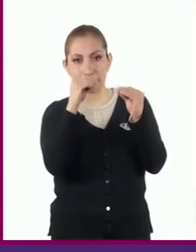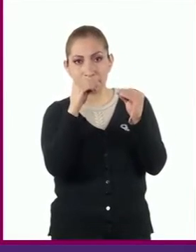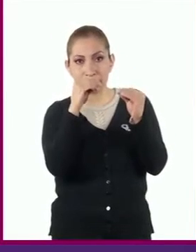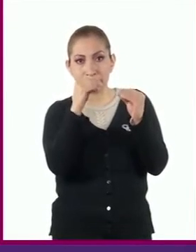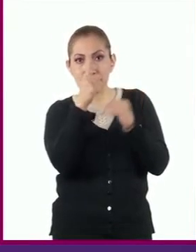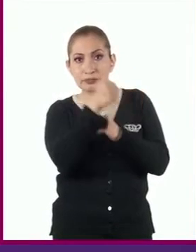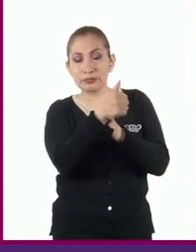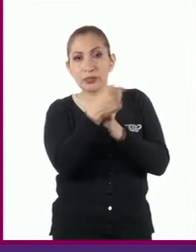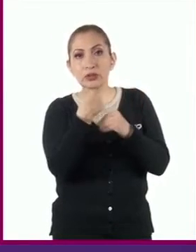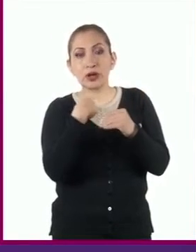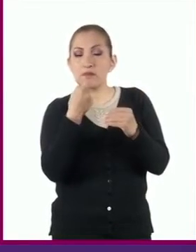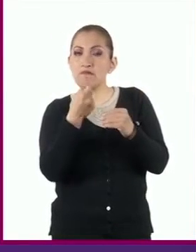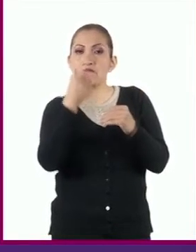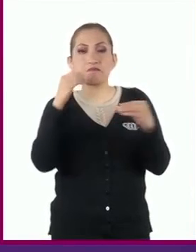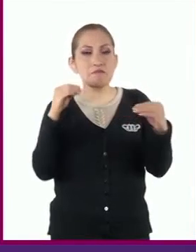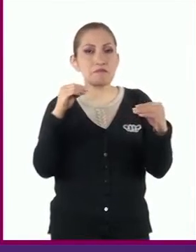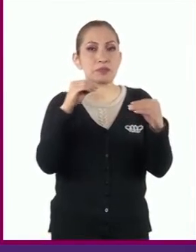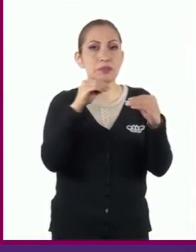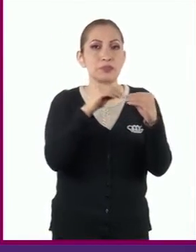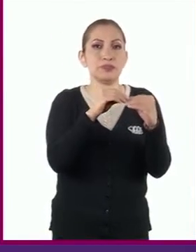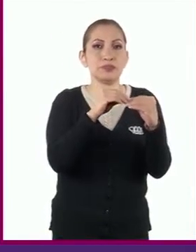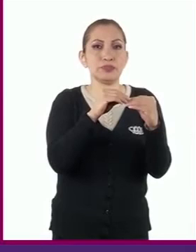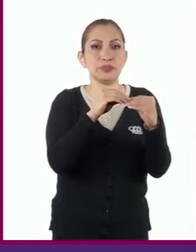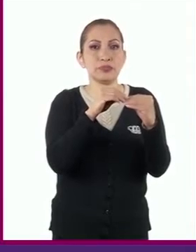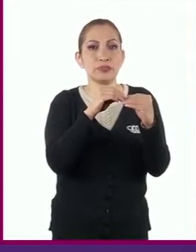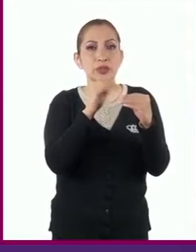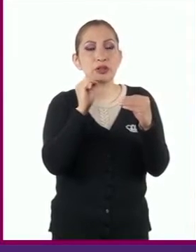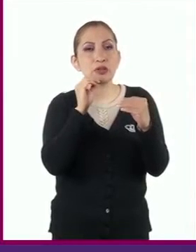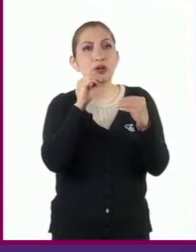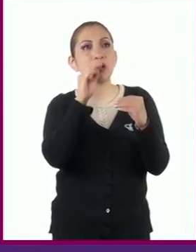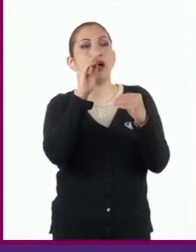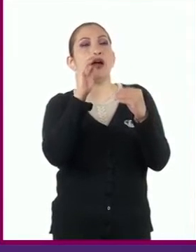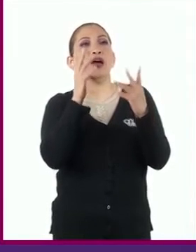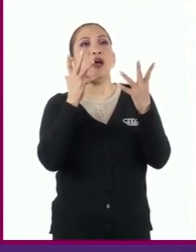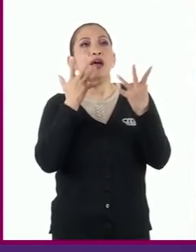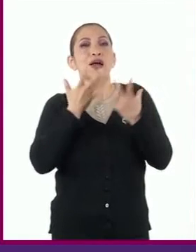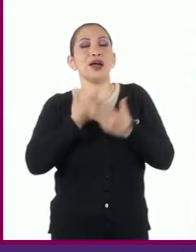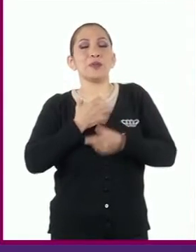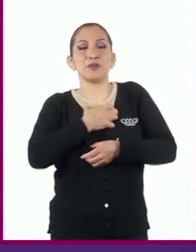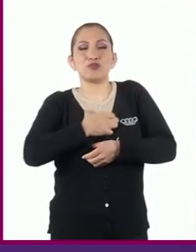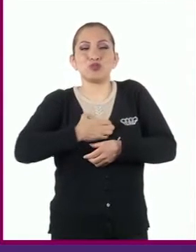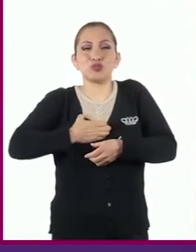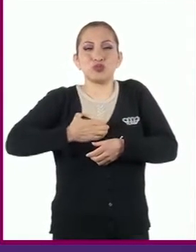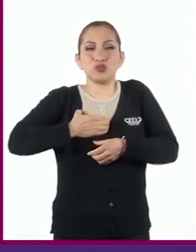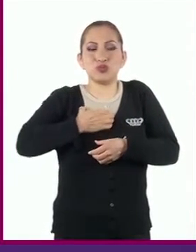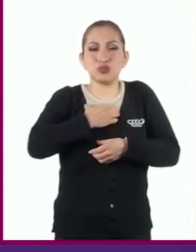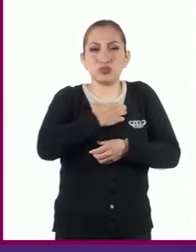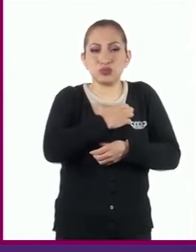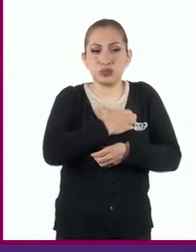ojos. Y te di el primer beso, alcé la frente iluminado por mi dicha cierta.